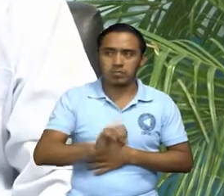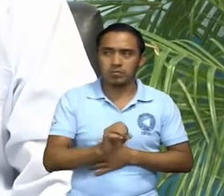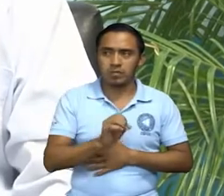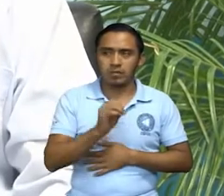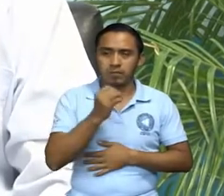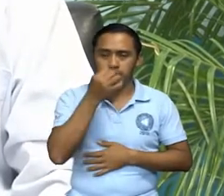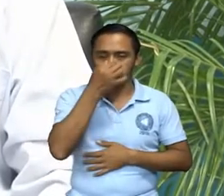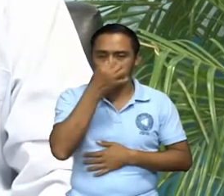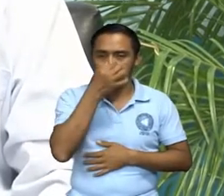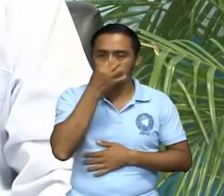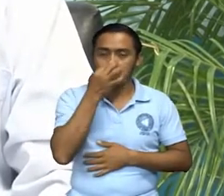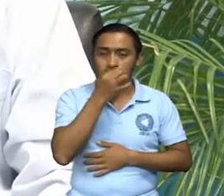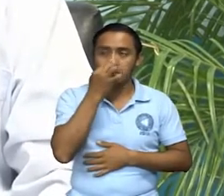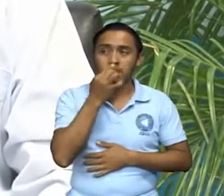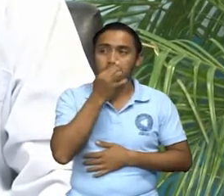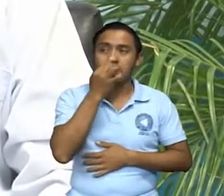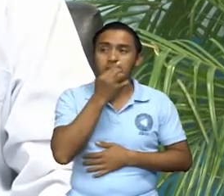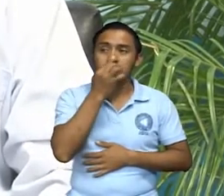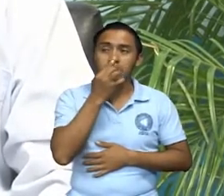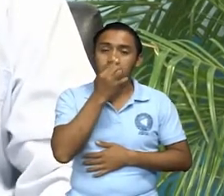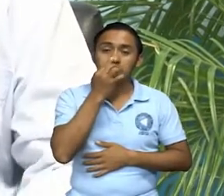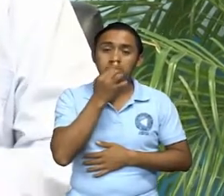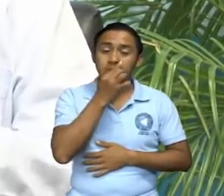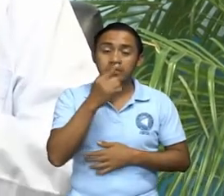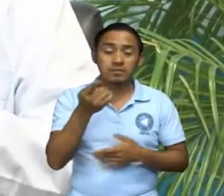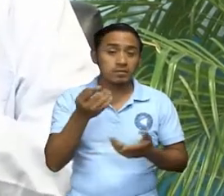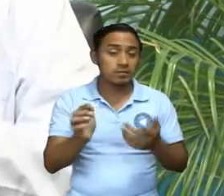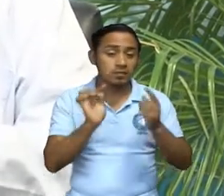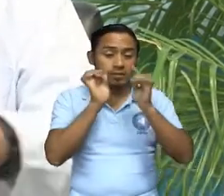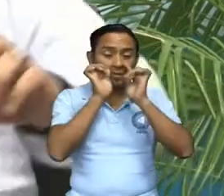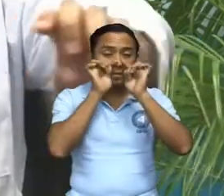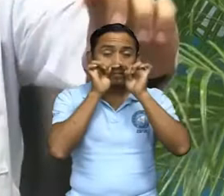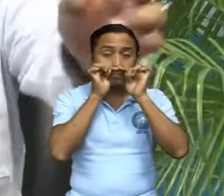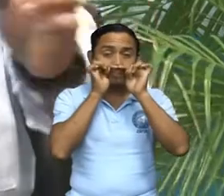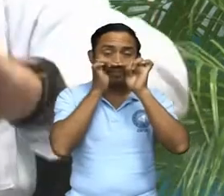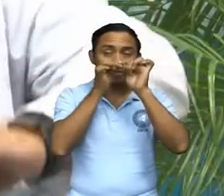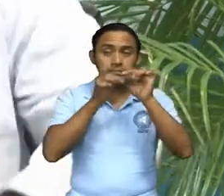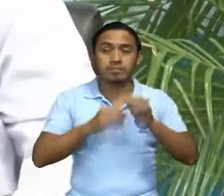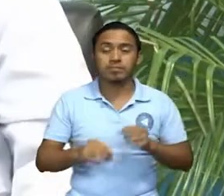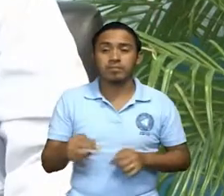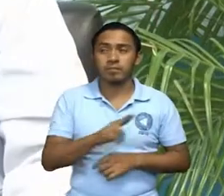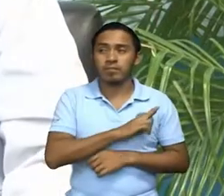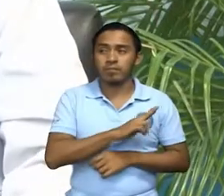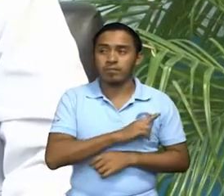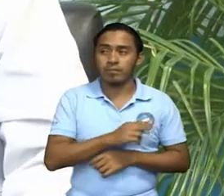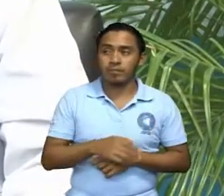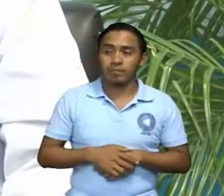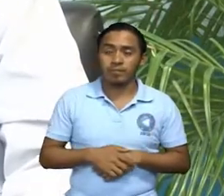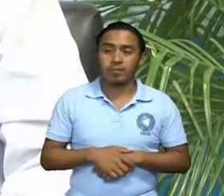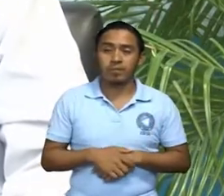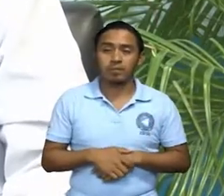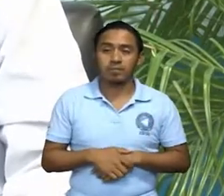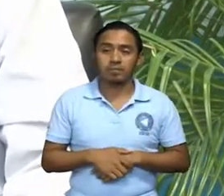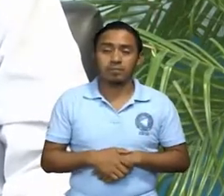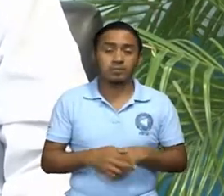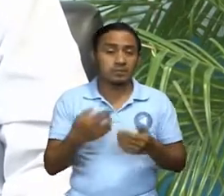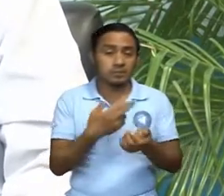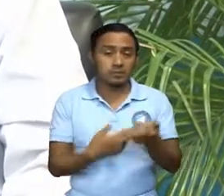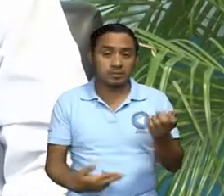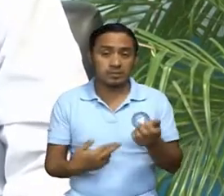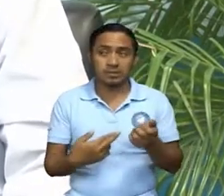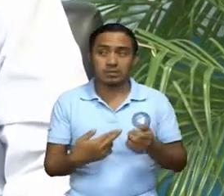parte de adelante del tabique nasal, ¿ya? Entonces, lo que hay que hacer es, por ejemplo, si lo que te está sangrando es